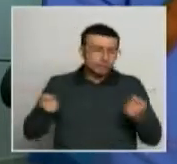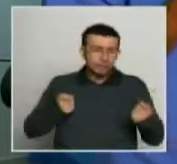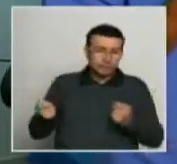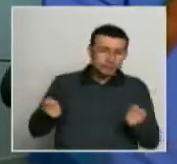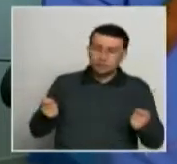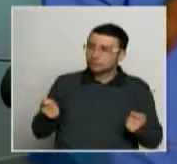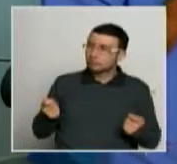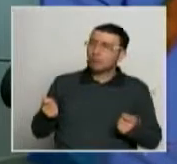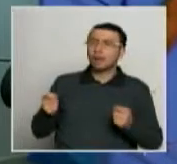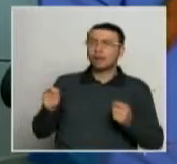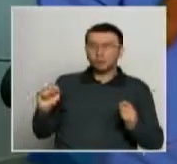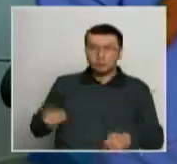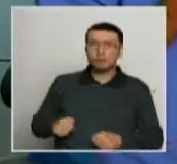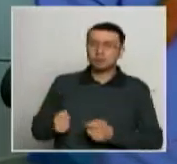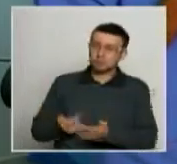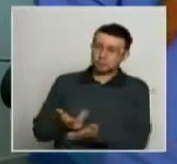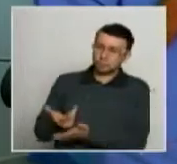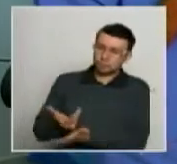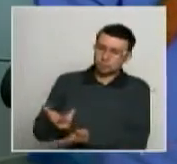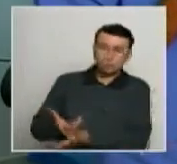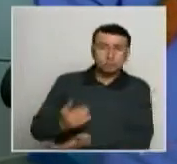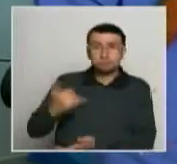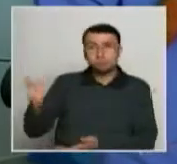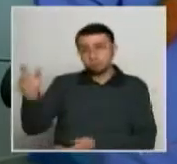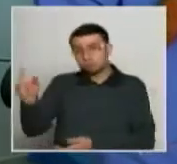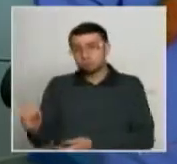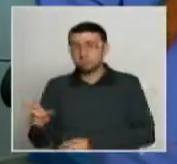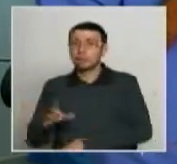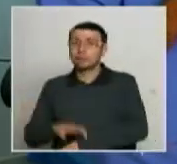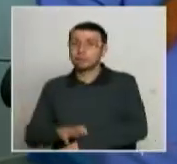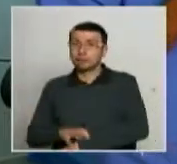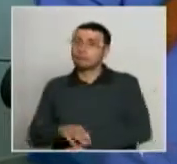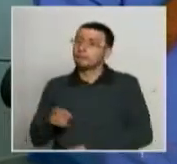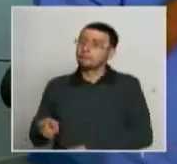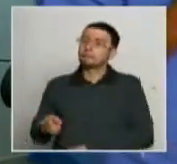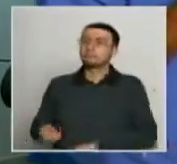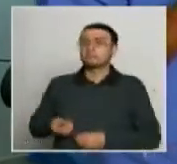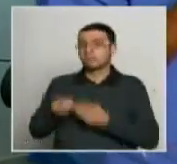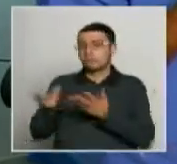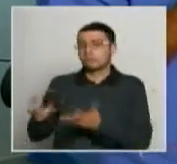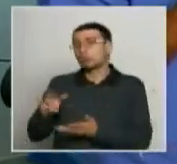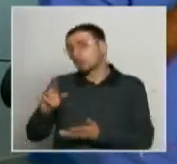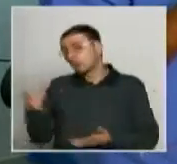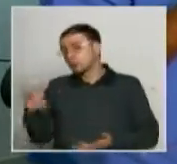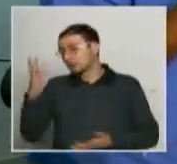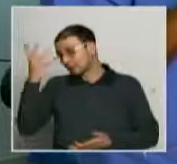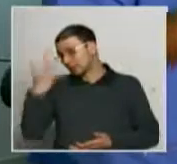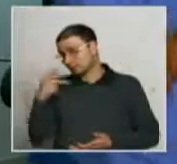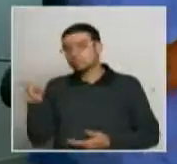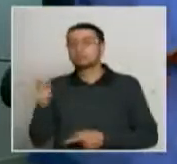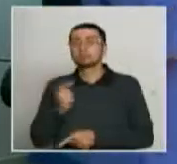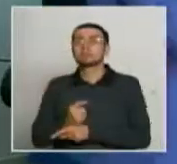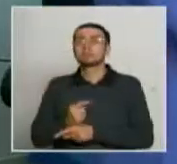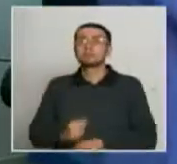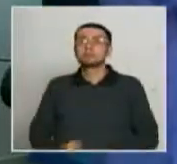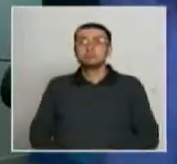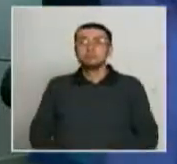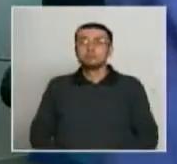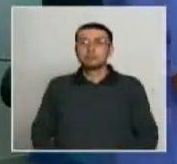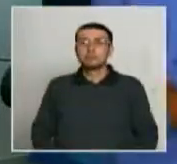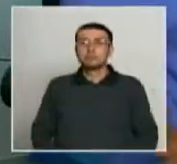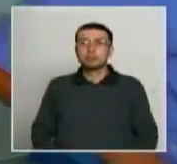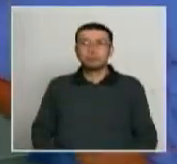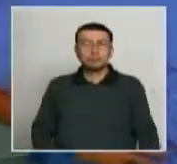podemos hacer una sugerencia al médico para que le mande también el otro examen, si es el caso.